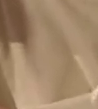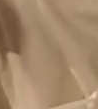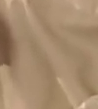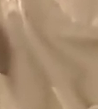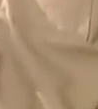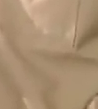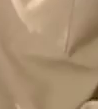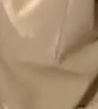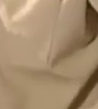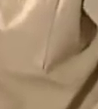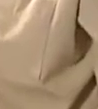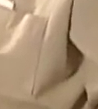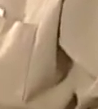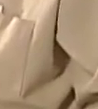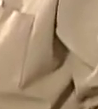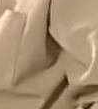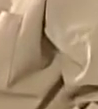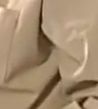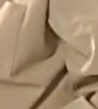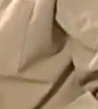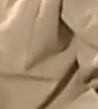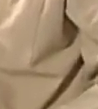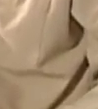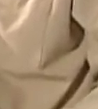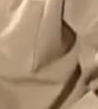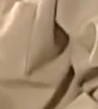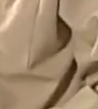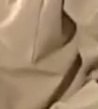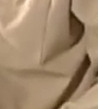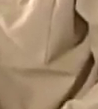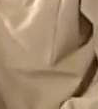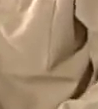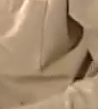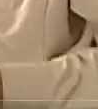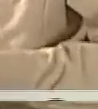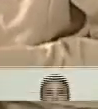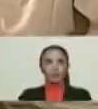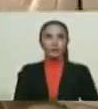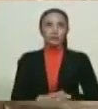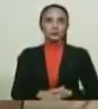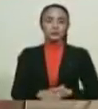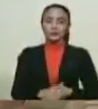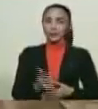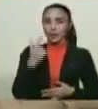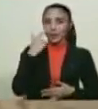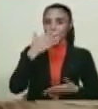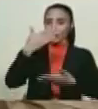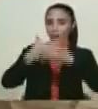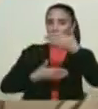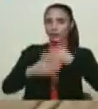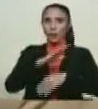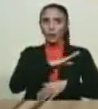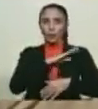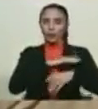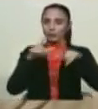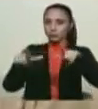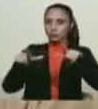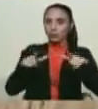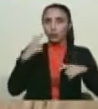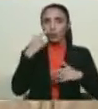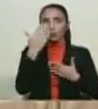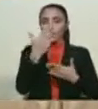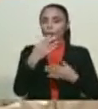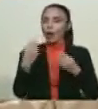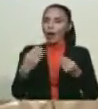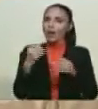De adjudicación socialista agraria y carta de registro agrario para que tú y el grupo de compañeros que contigo están allí trabajando hagan